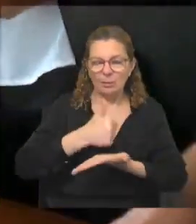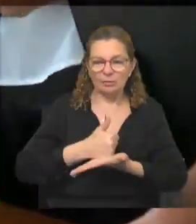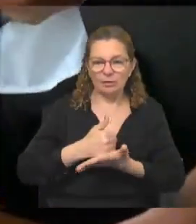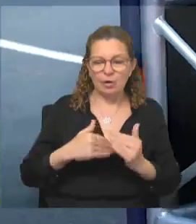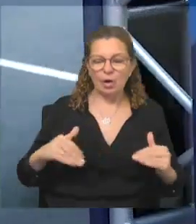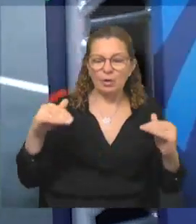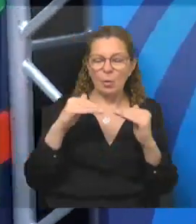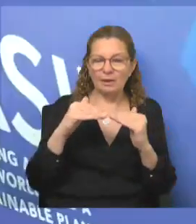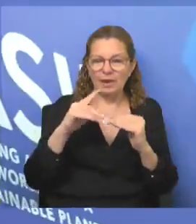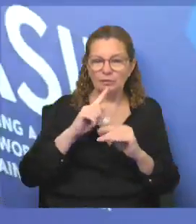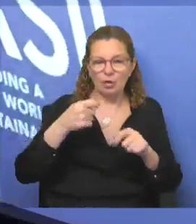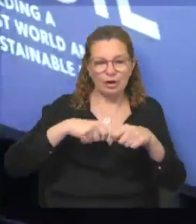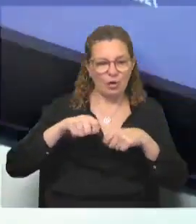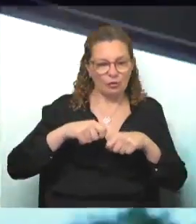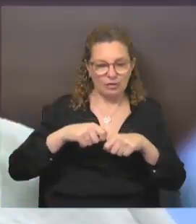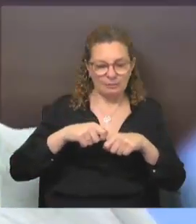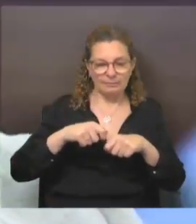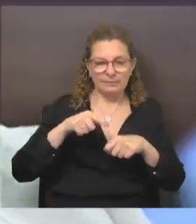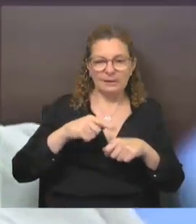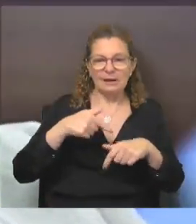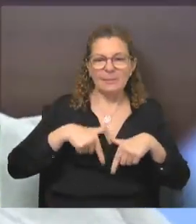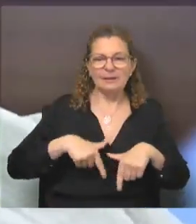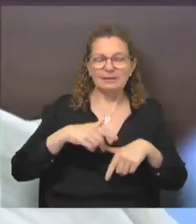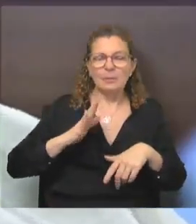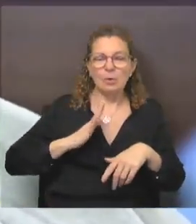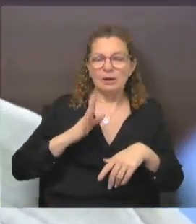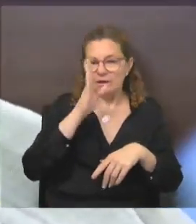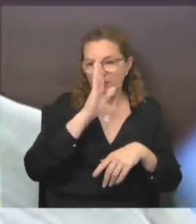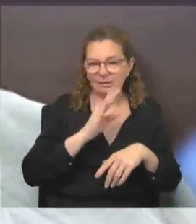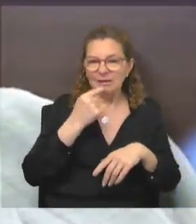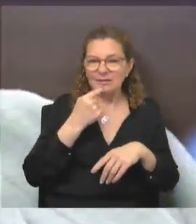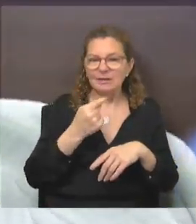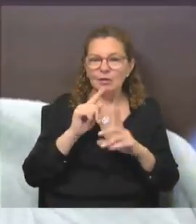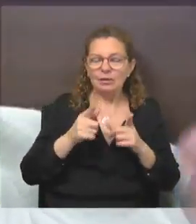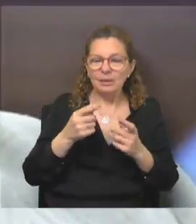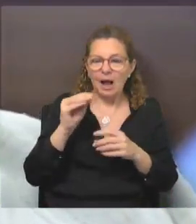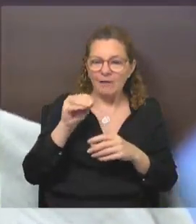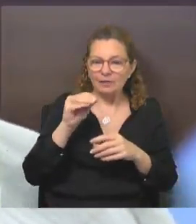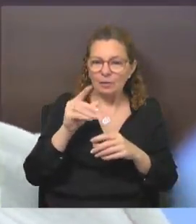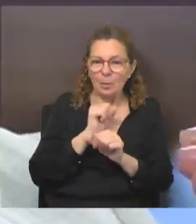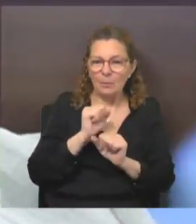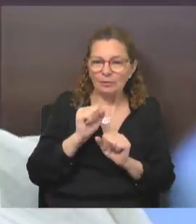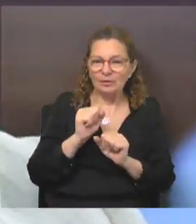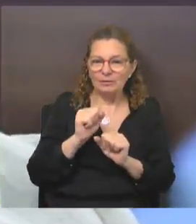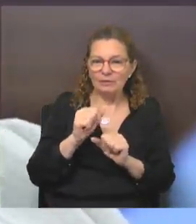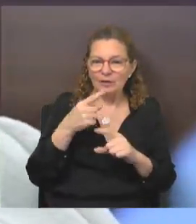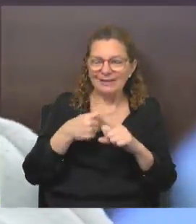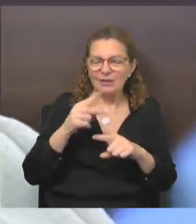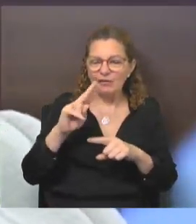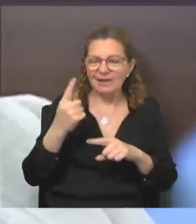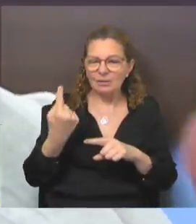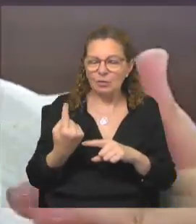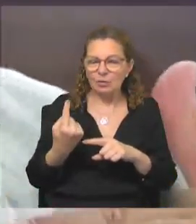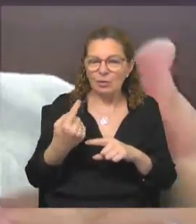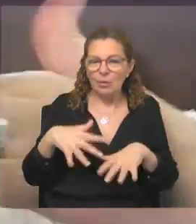igualdad es innegociable por su parte la ministra de mujeres de Brasil sida gonzálvez advirtió que no es posible que en pleno Siglo XXI